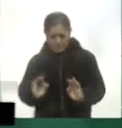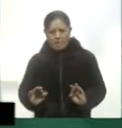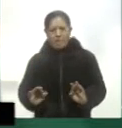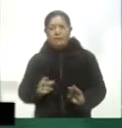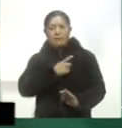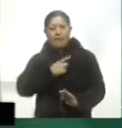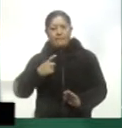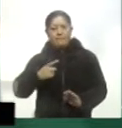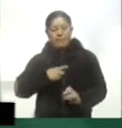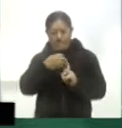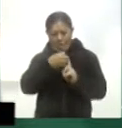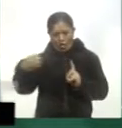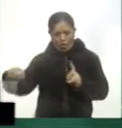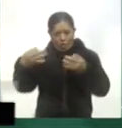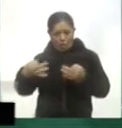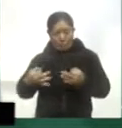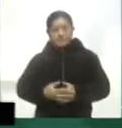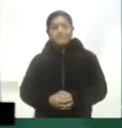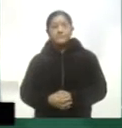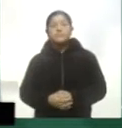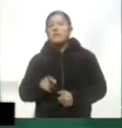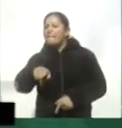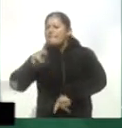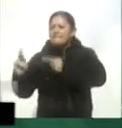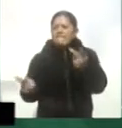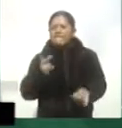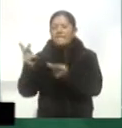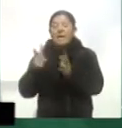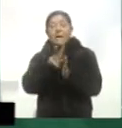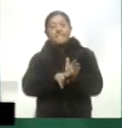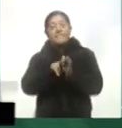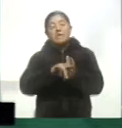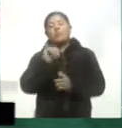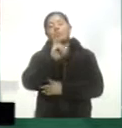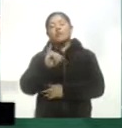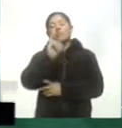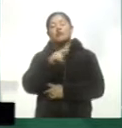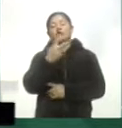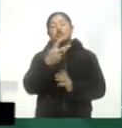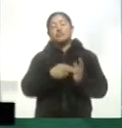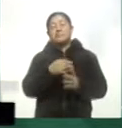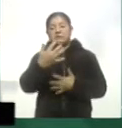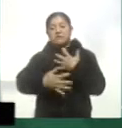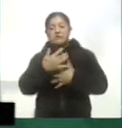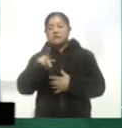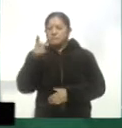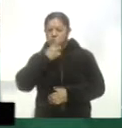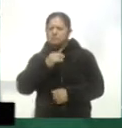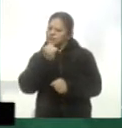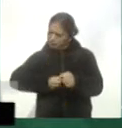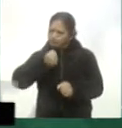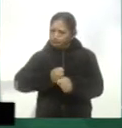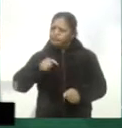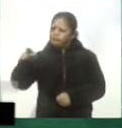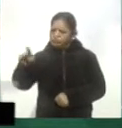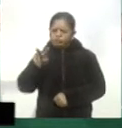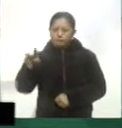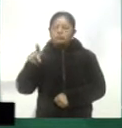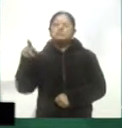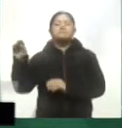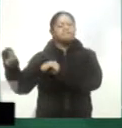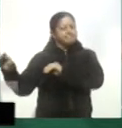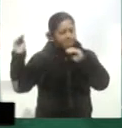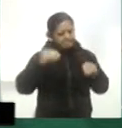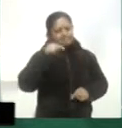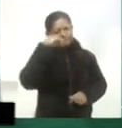de prensa en Aguascalientes. Cuestionado sobre los videos que datan de junio de 2015, insistió en que deben citar a aclarar a los implicados e